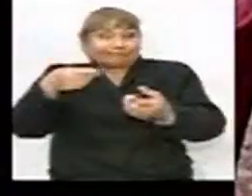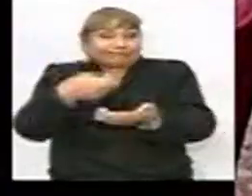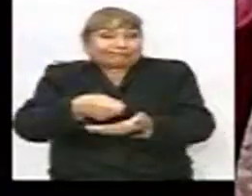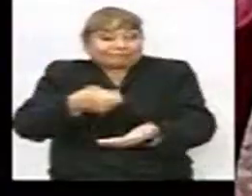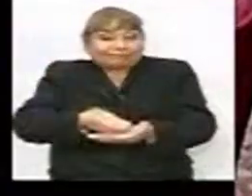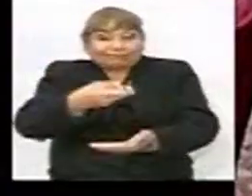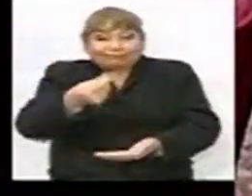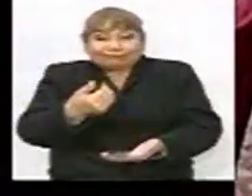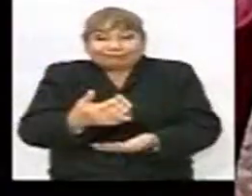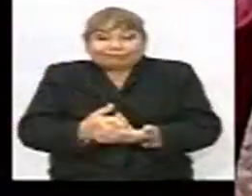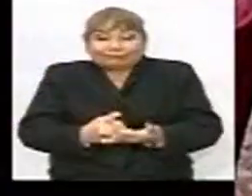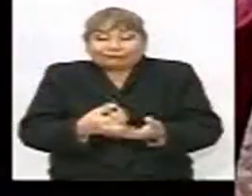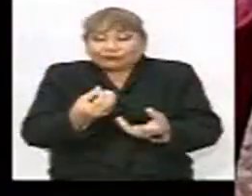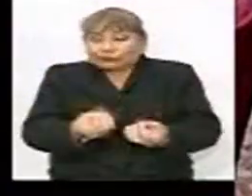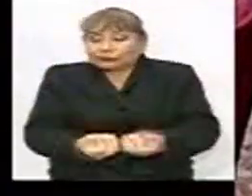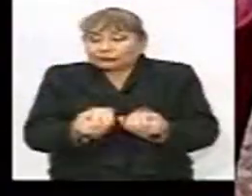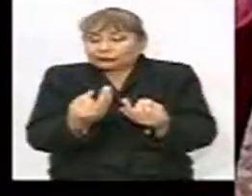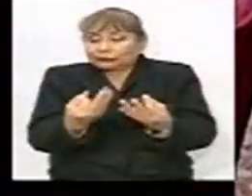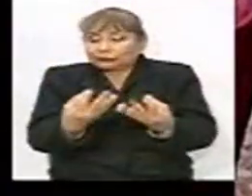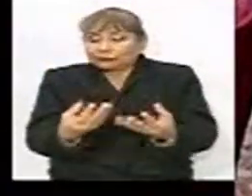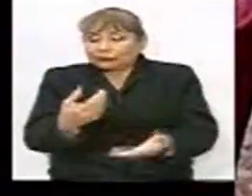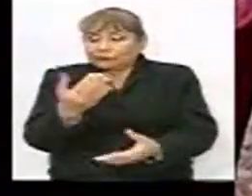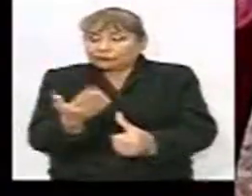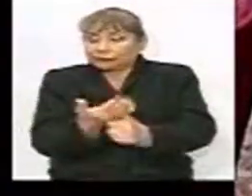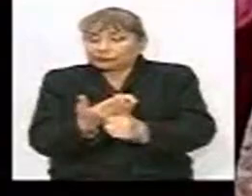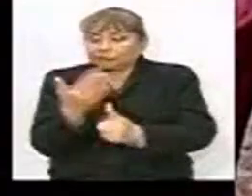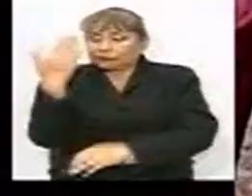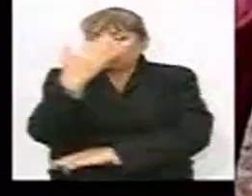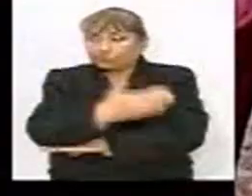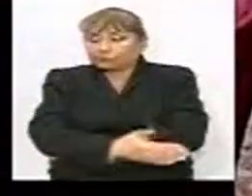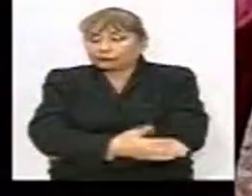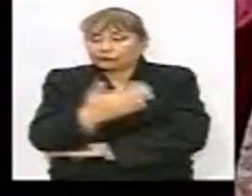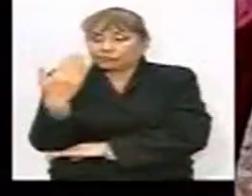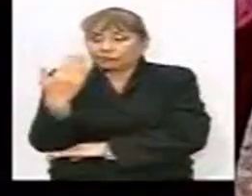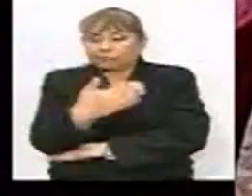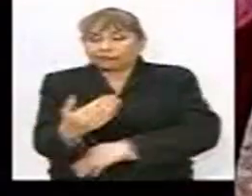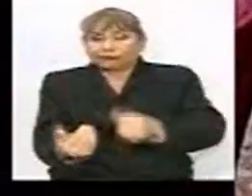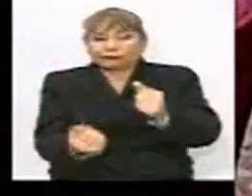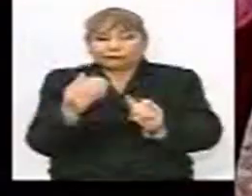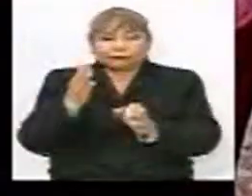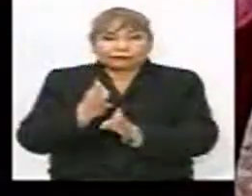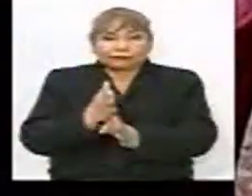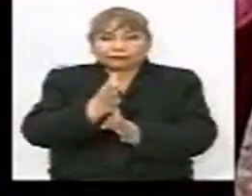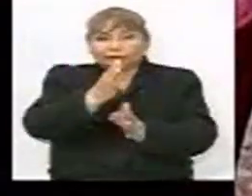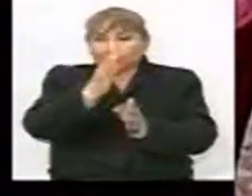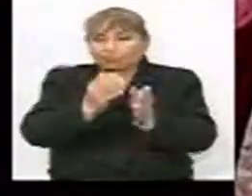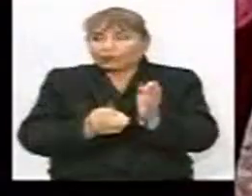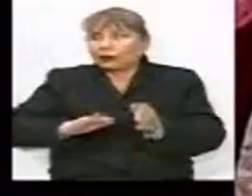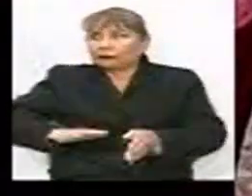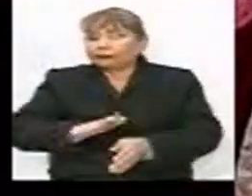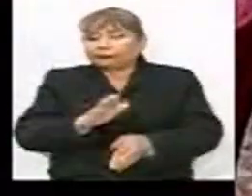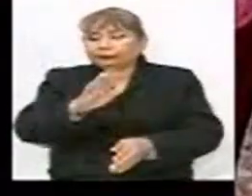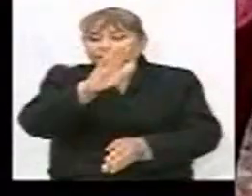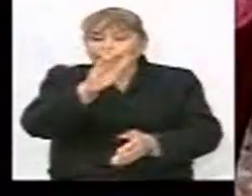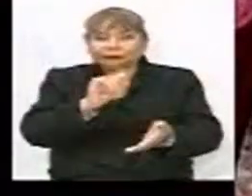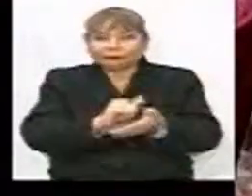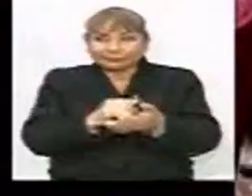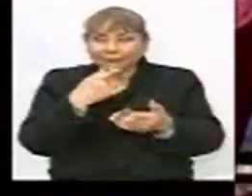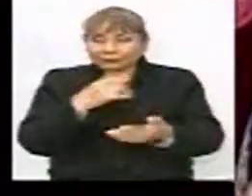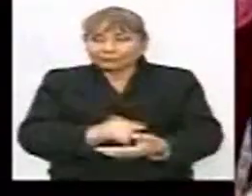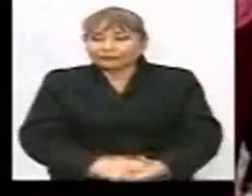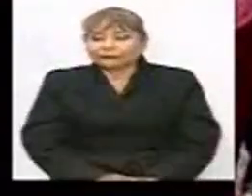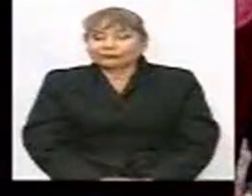costo para la determinación de la tarifa, del peaje y el sustento técnico legal para su